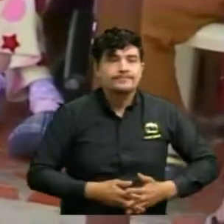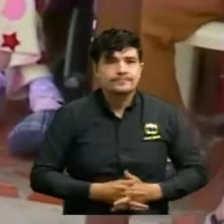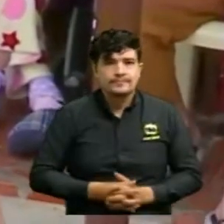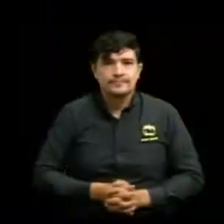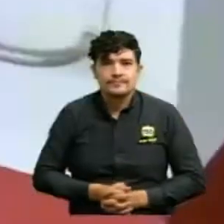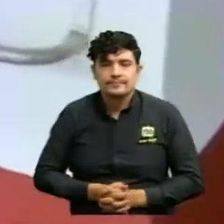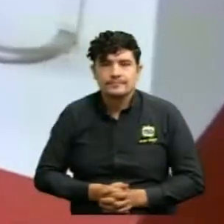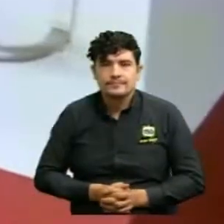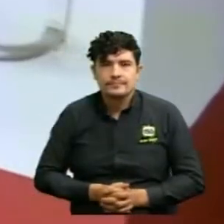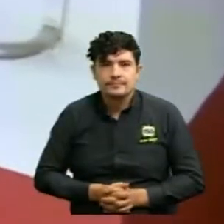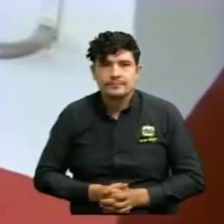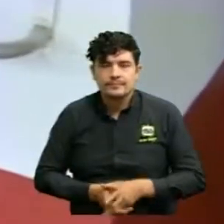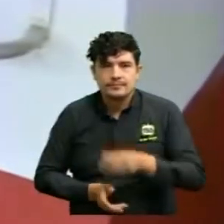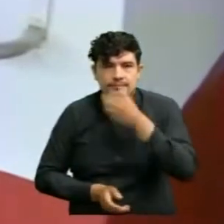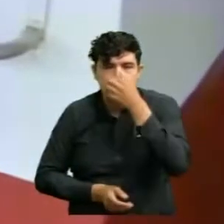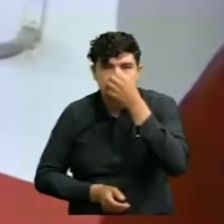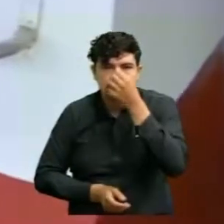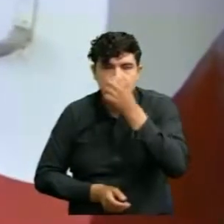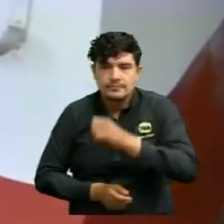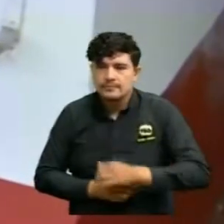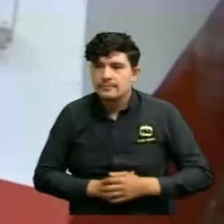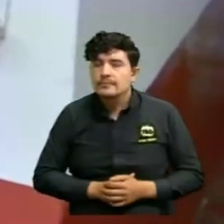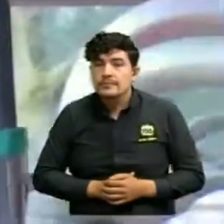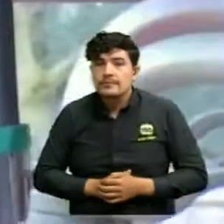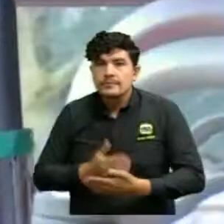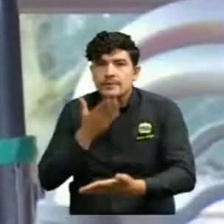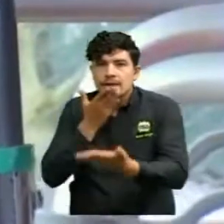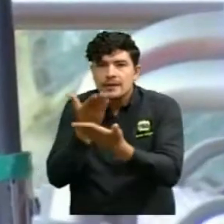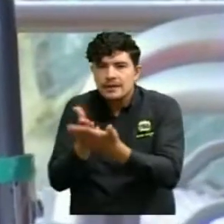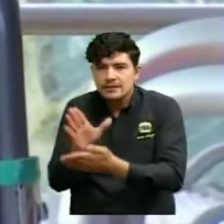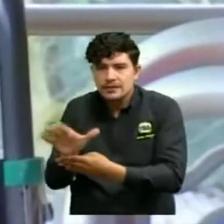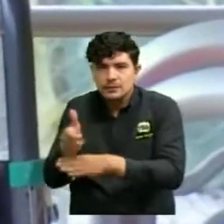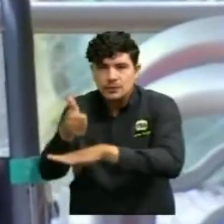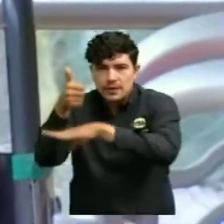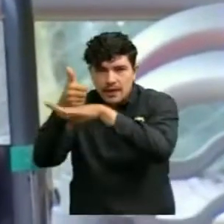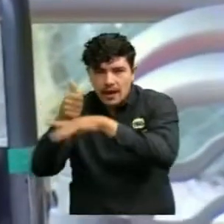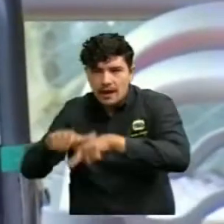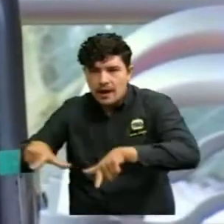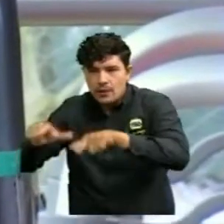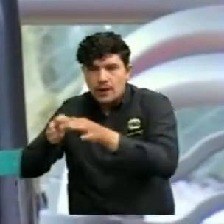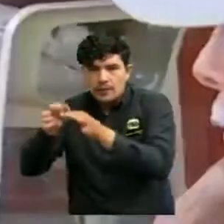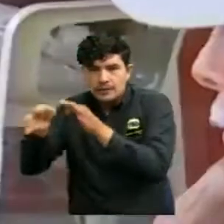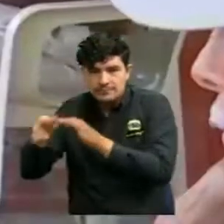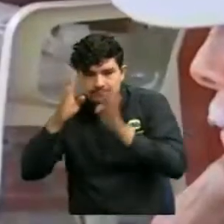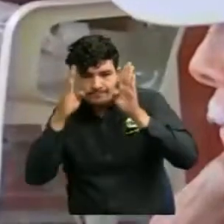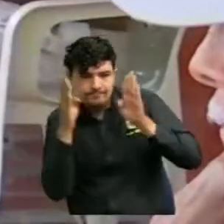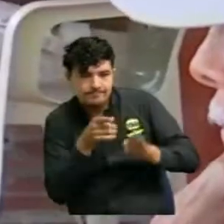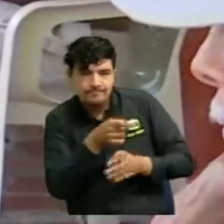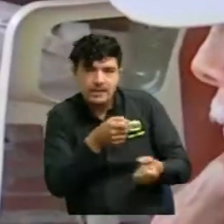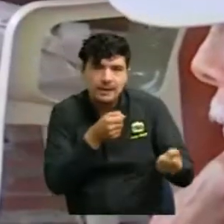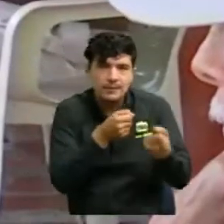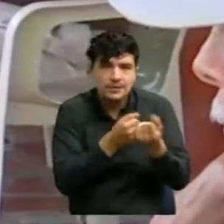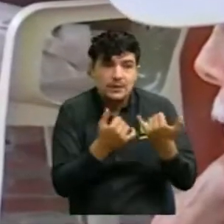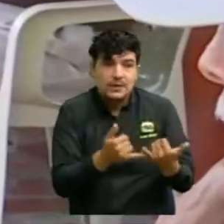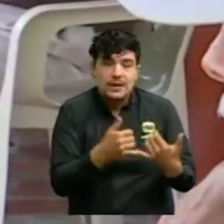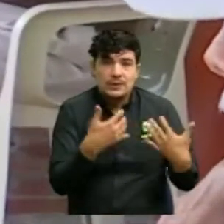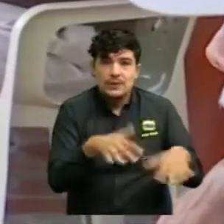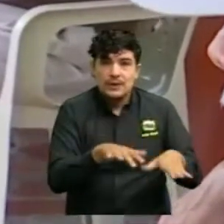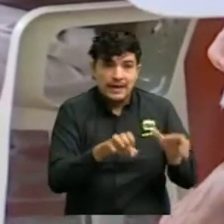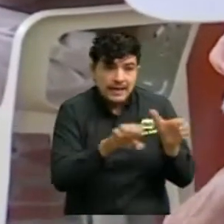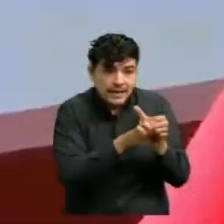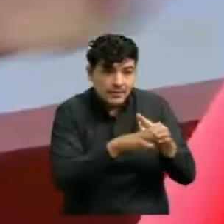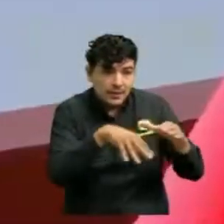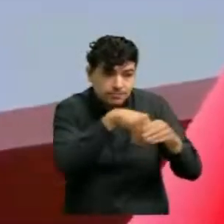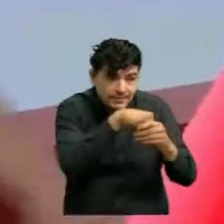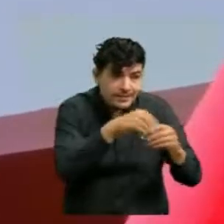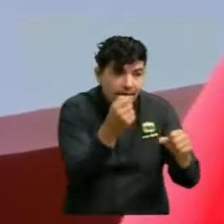importante para ella gracias a esta intervención por parte de las autoridades locales permitirá que el trabajo del equipo encargado sea más llevadero